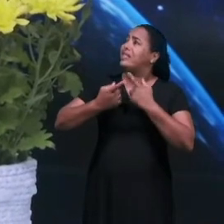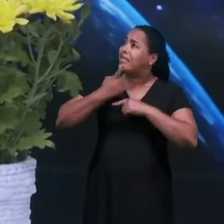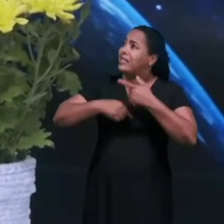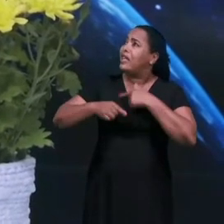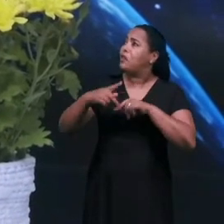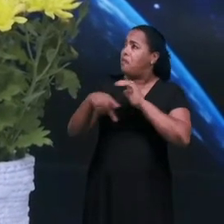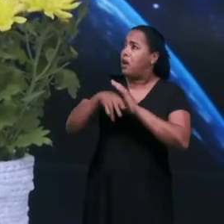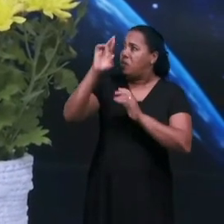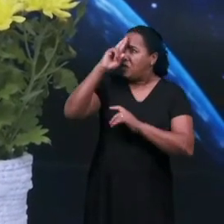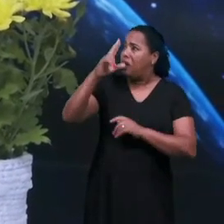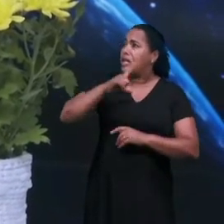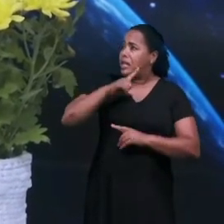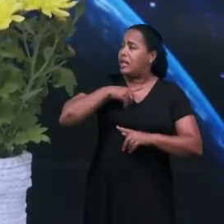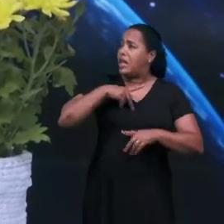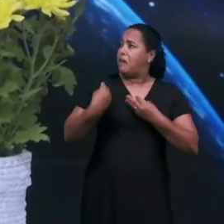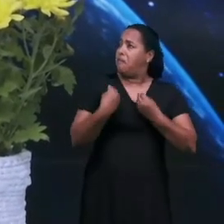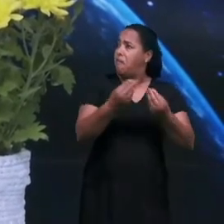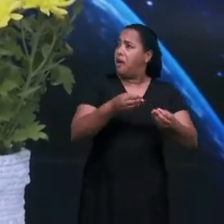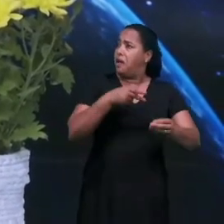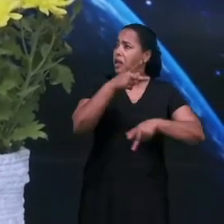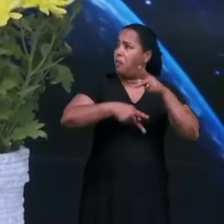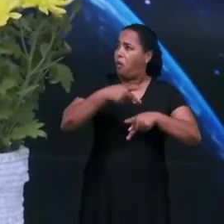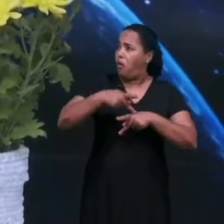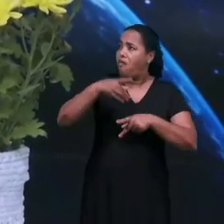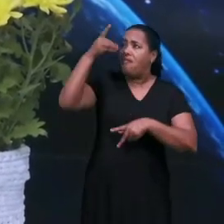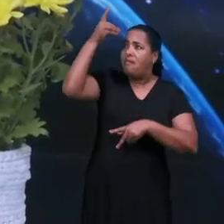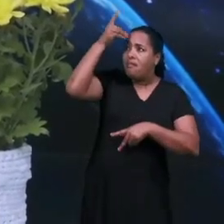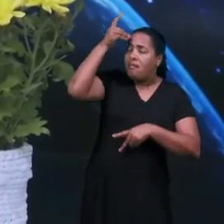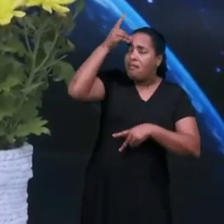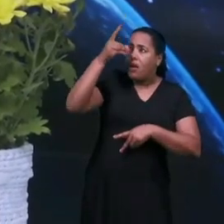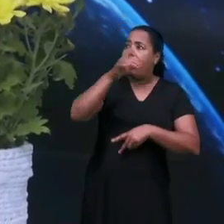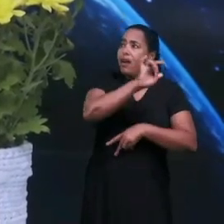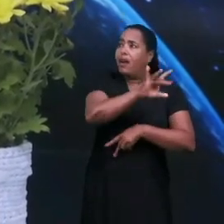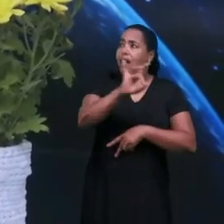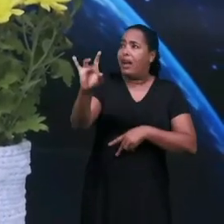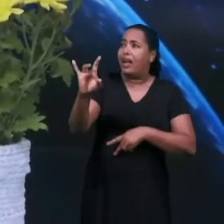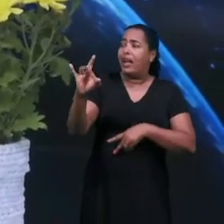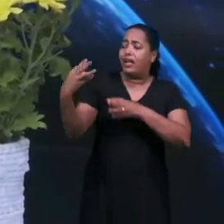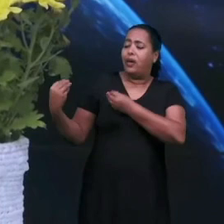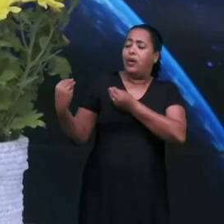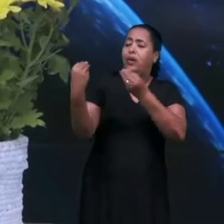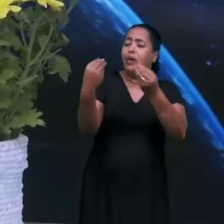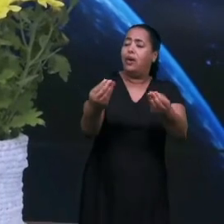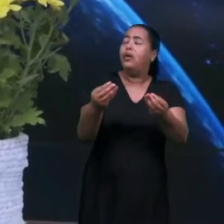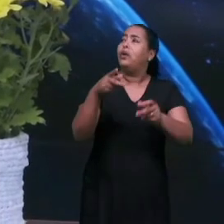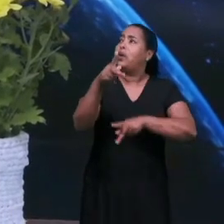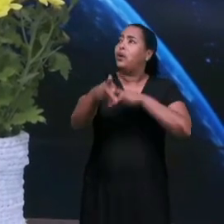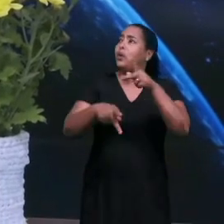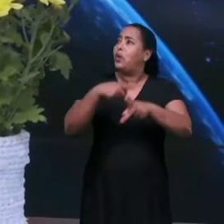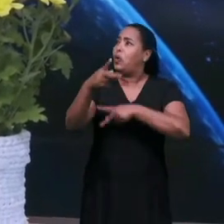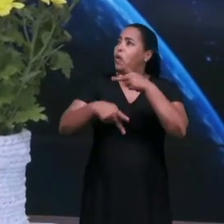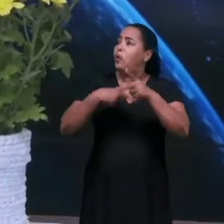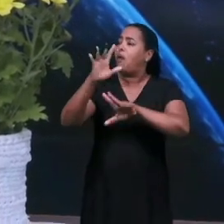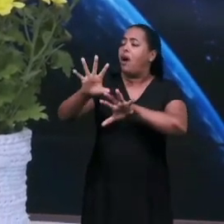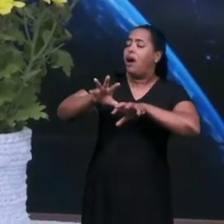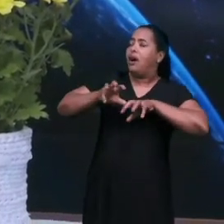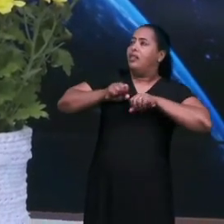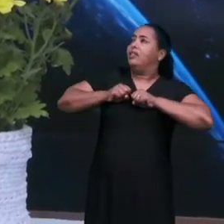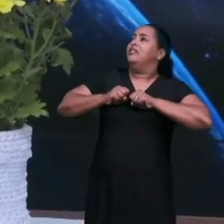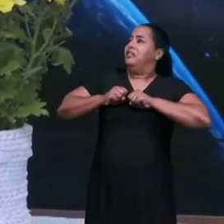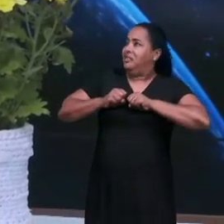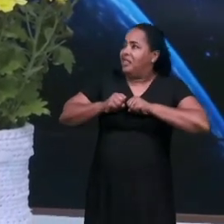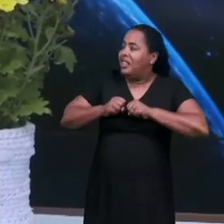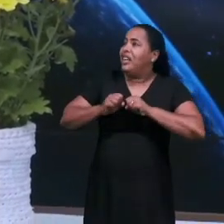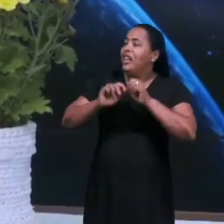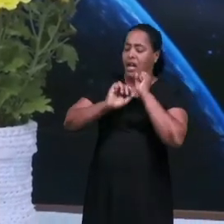dones espirituales en cada iglesia sea traído para que tu pueblo se alimente aún